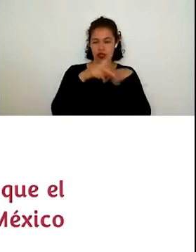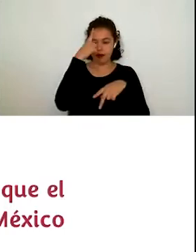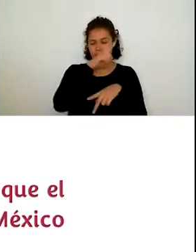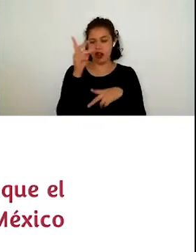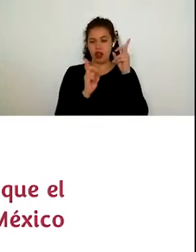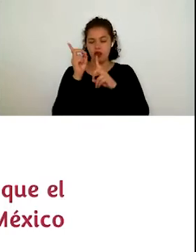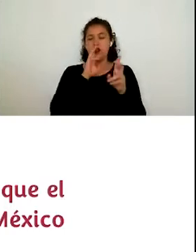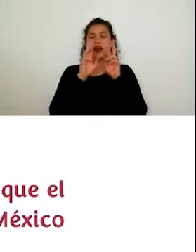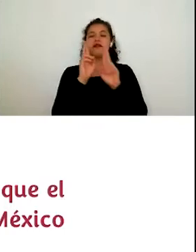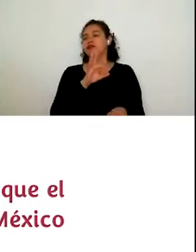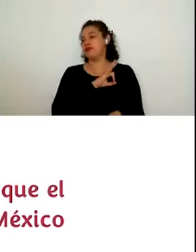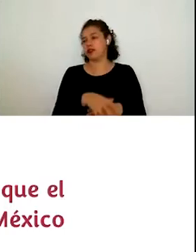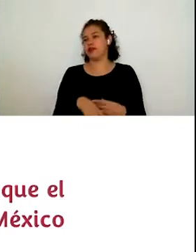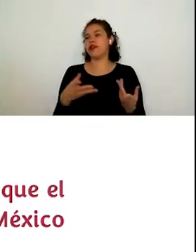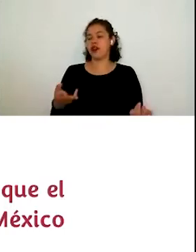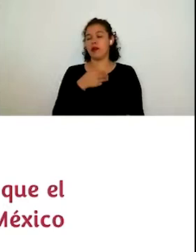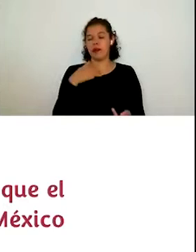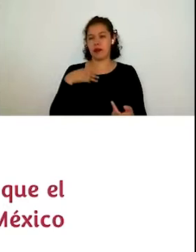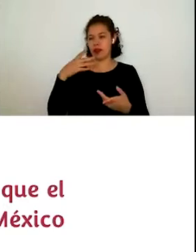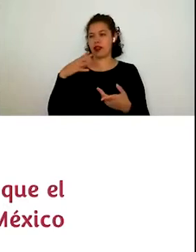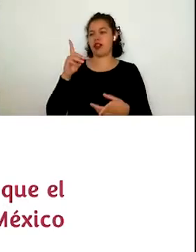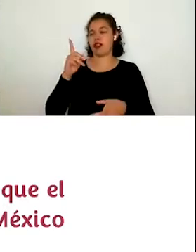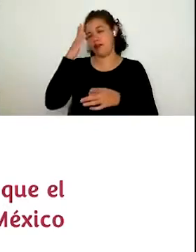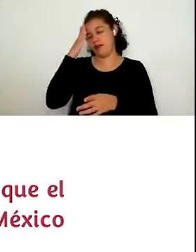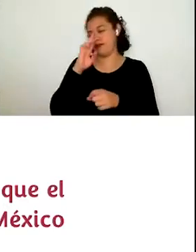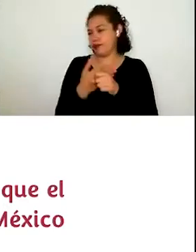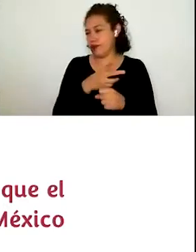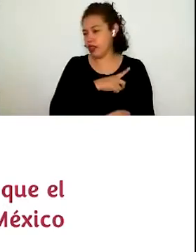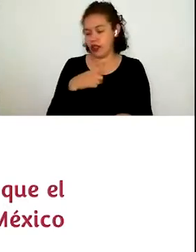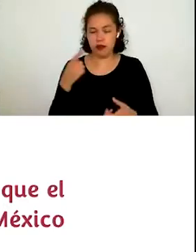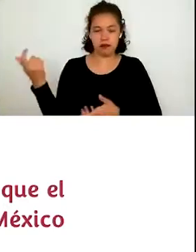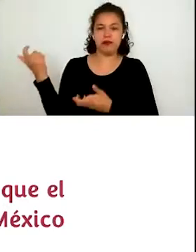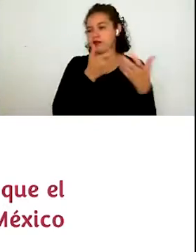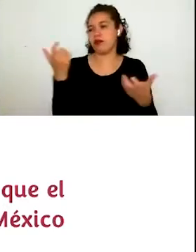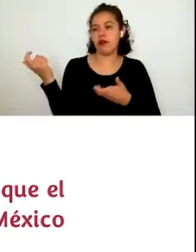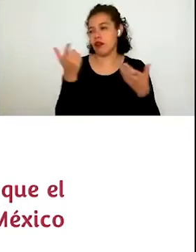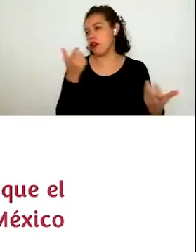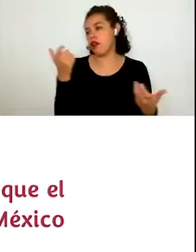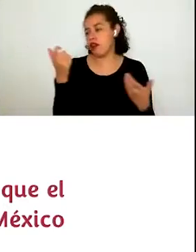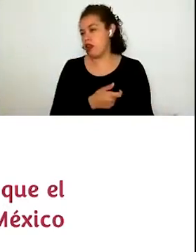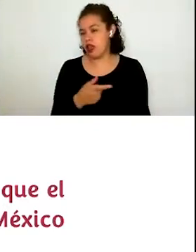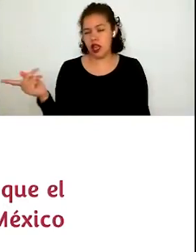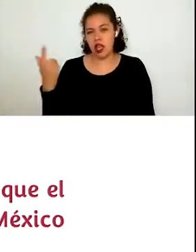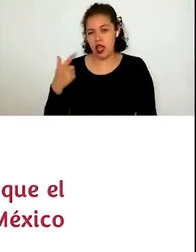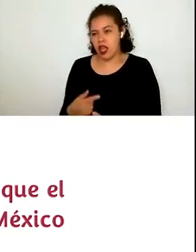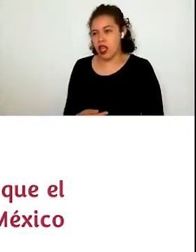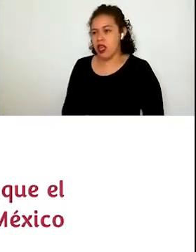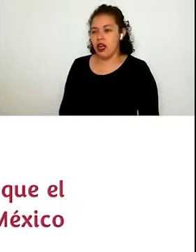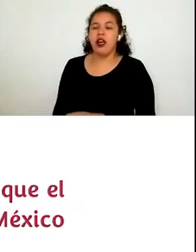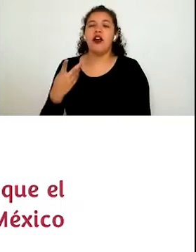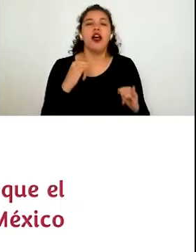Los miembros del patronato deben destinar los recursos que tengan a disposición de la